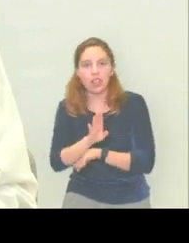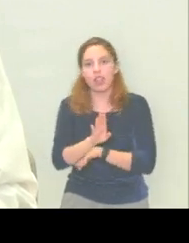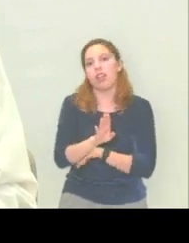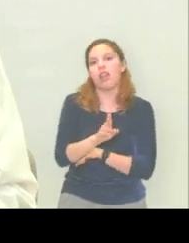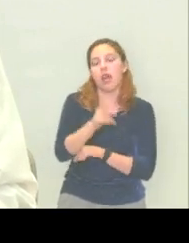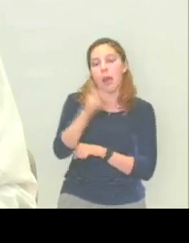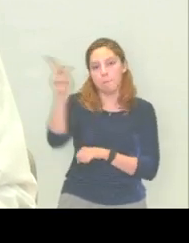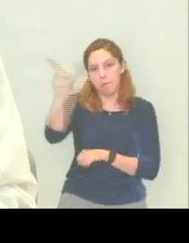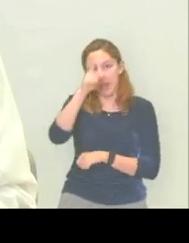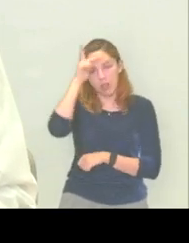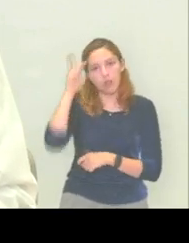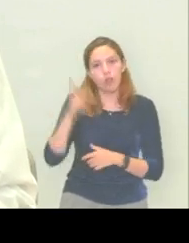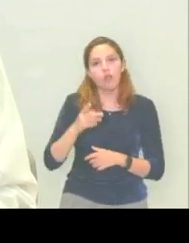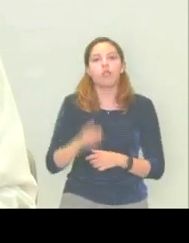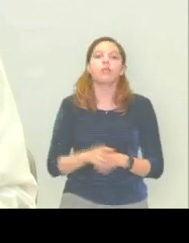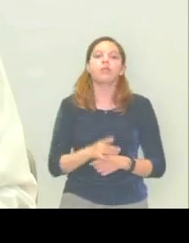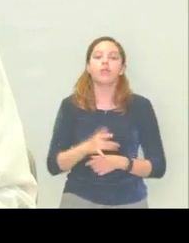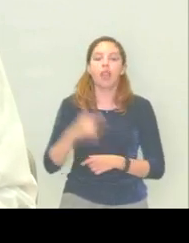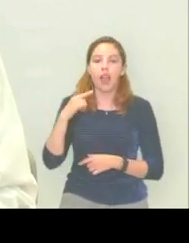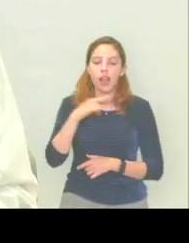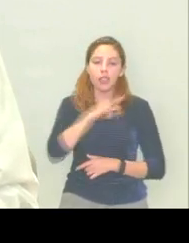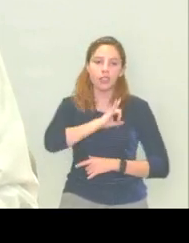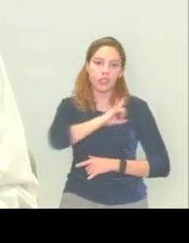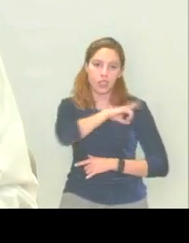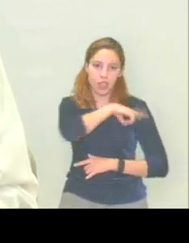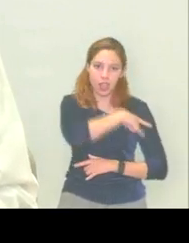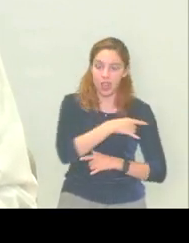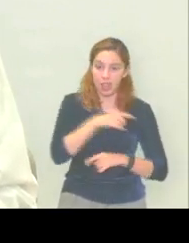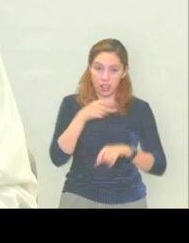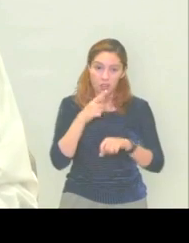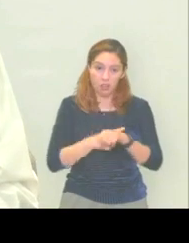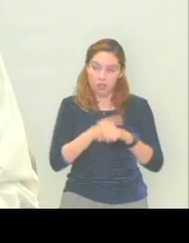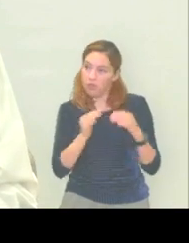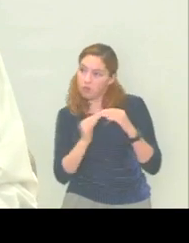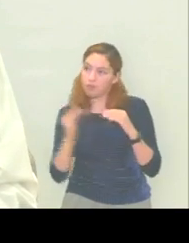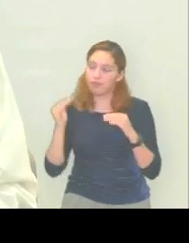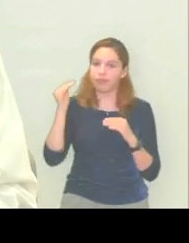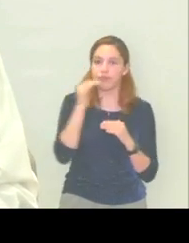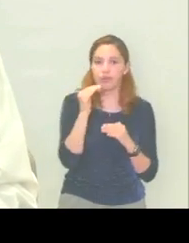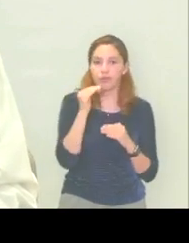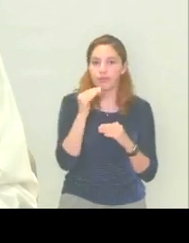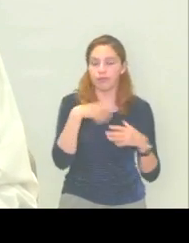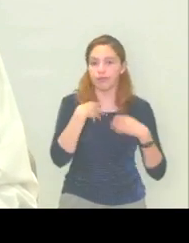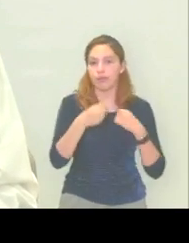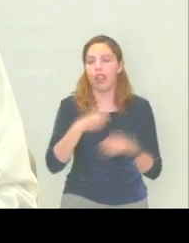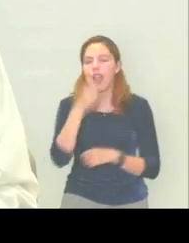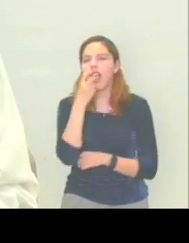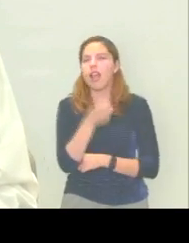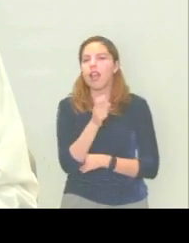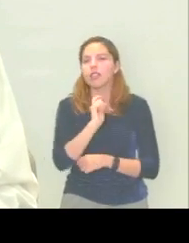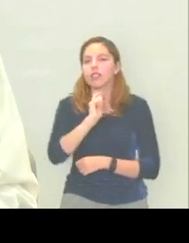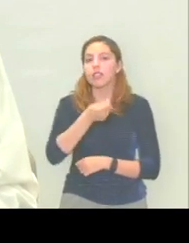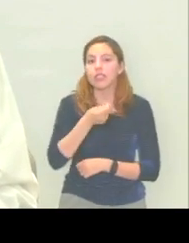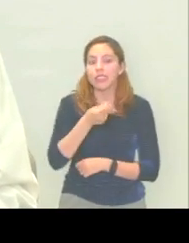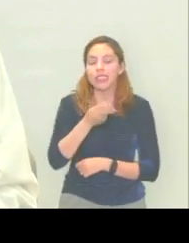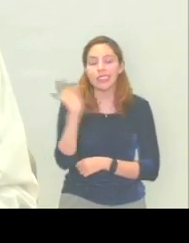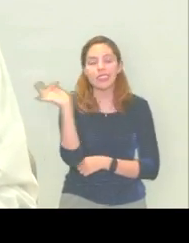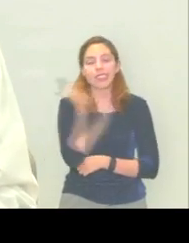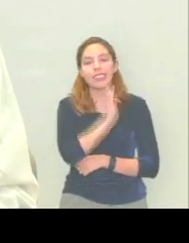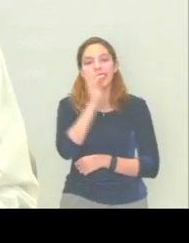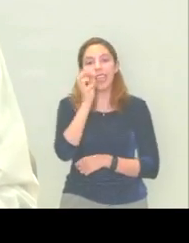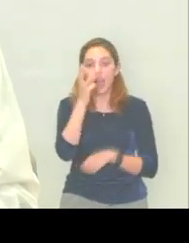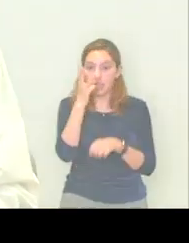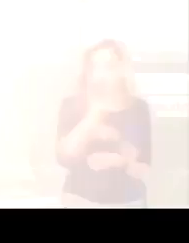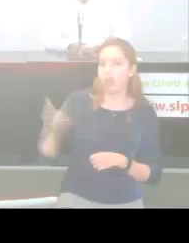de Chile, donde ha habido incrementos importantes de la transmisión, lo que podría representar una tercera